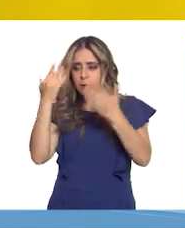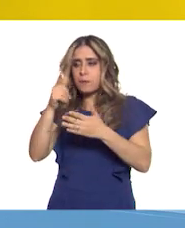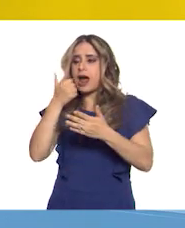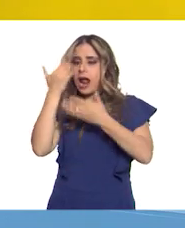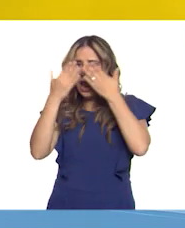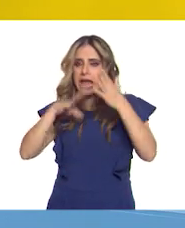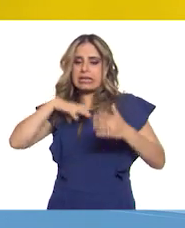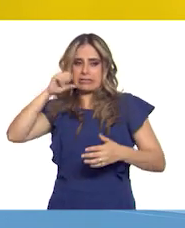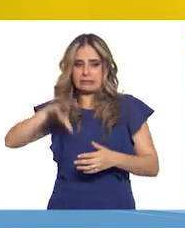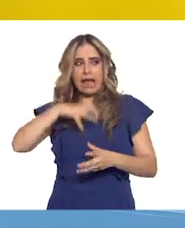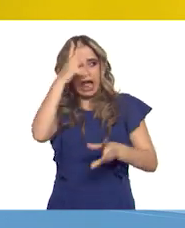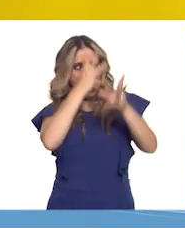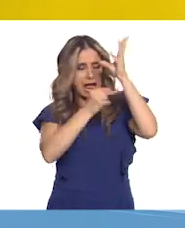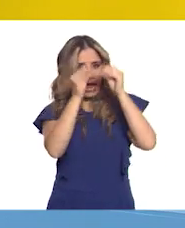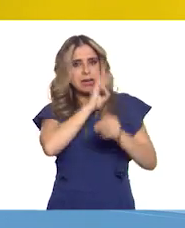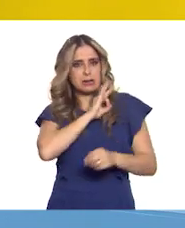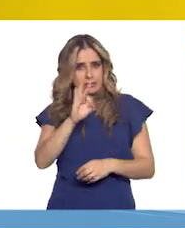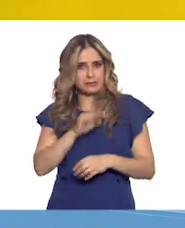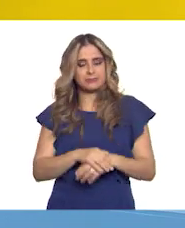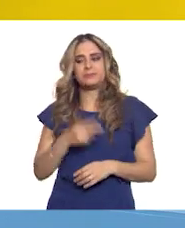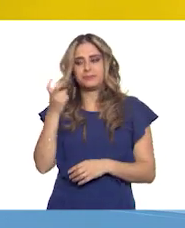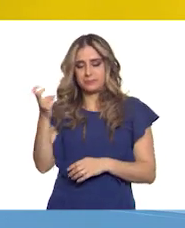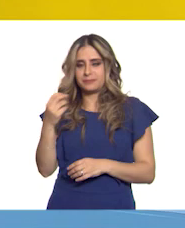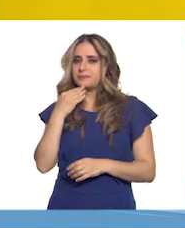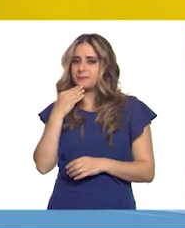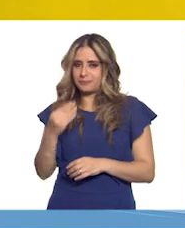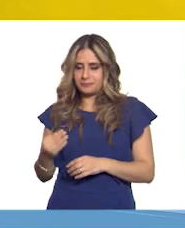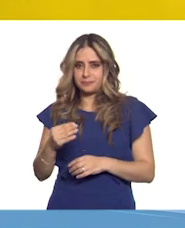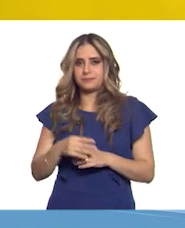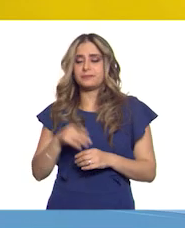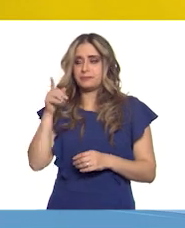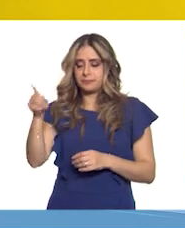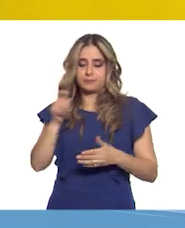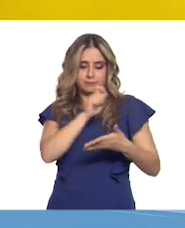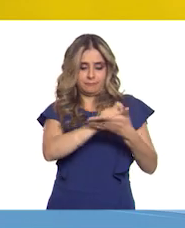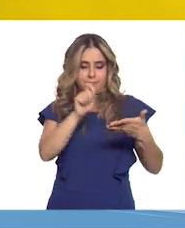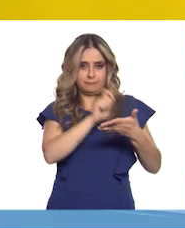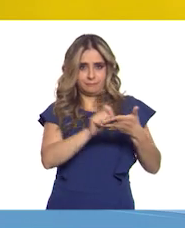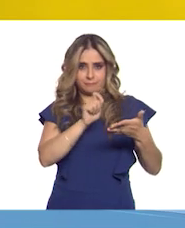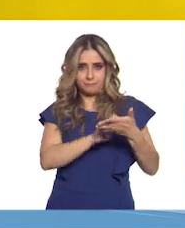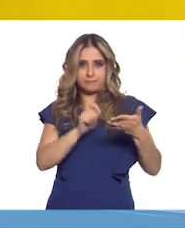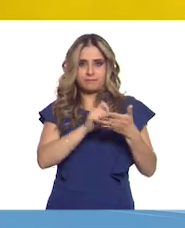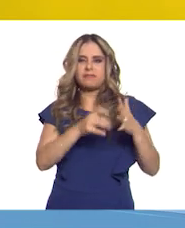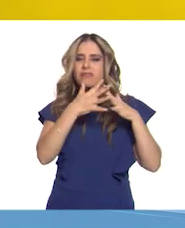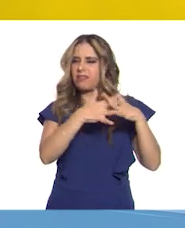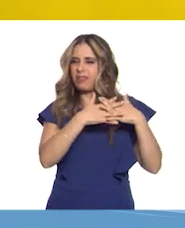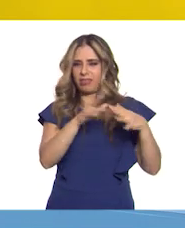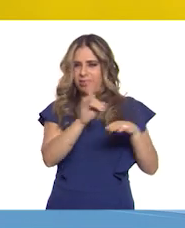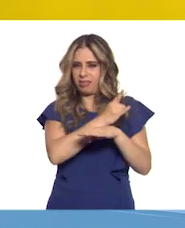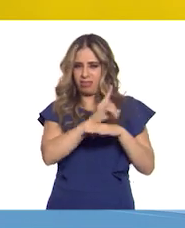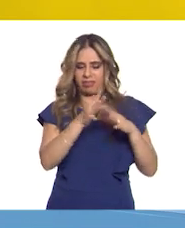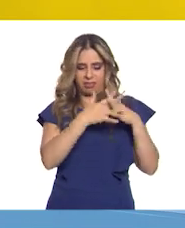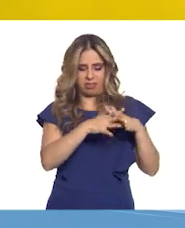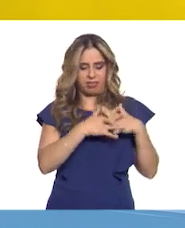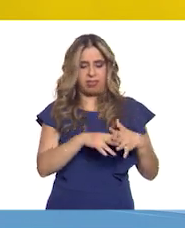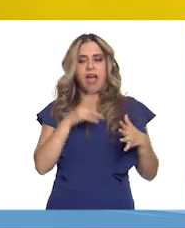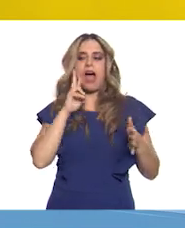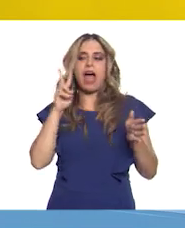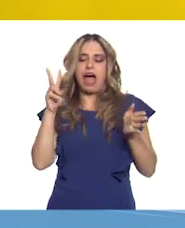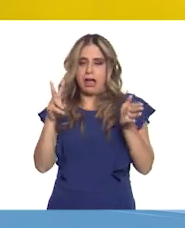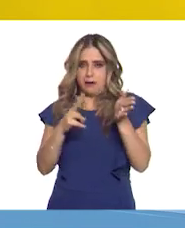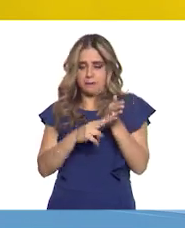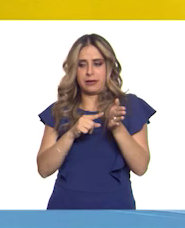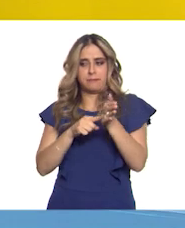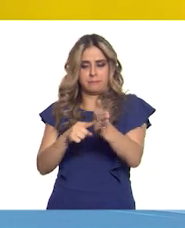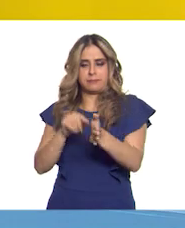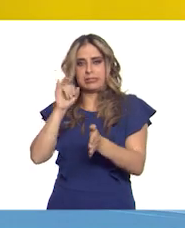nuevamente para que puedas repasar algunos puntos. Y a fin de conocer tu borrador, María, veremos si cumple el propósito. Vamos a